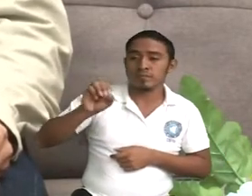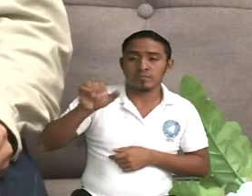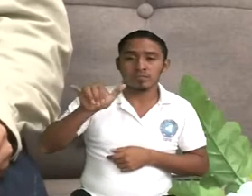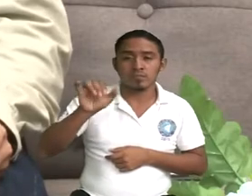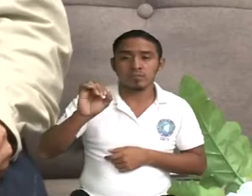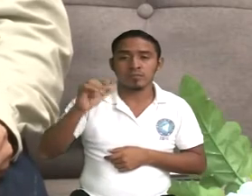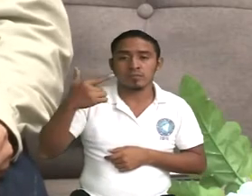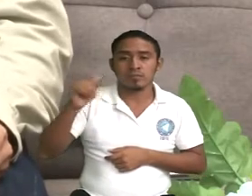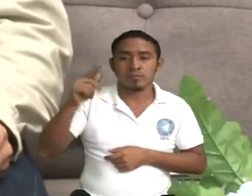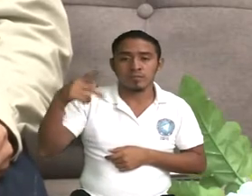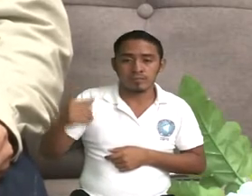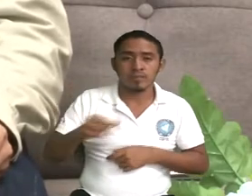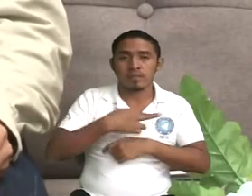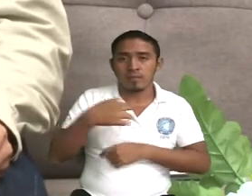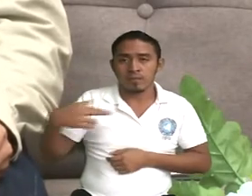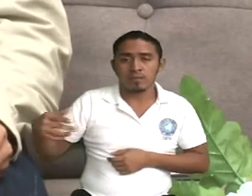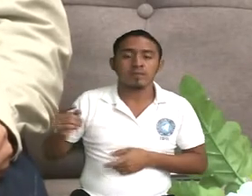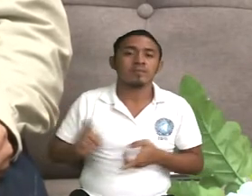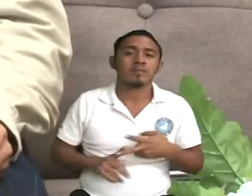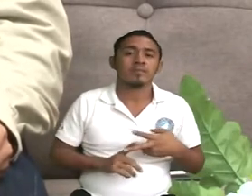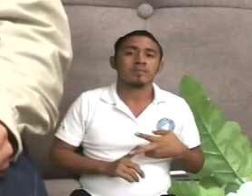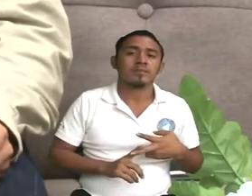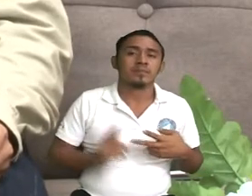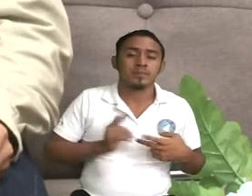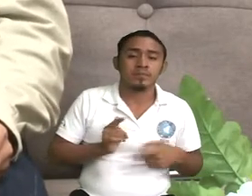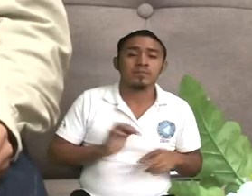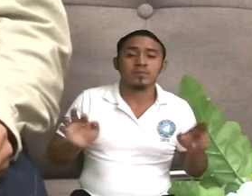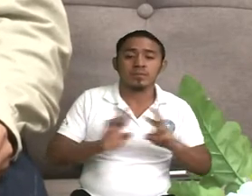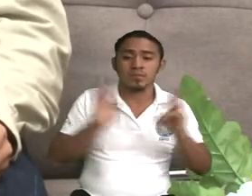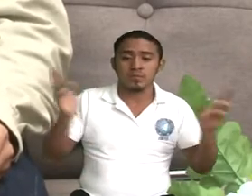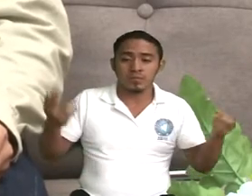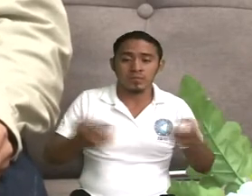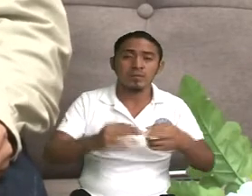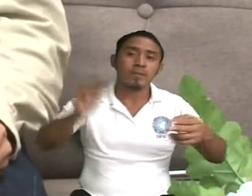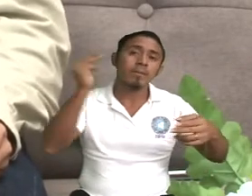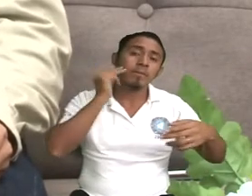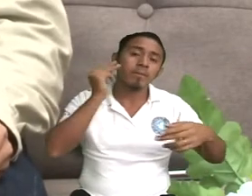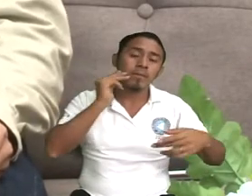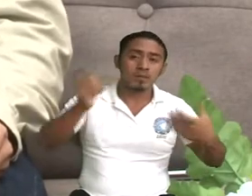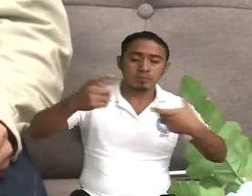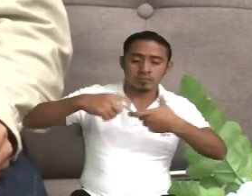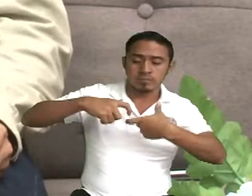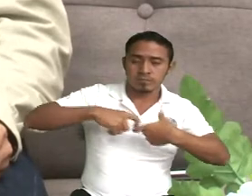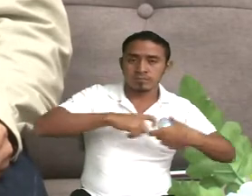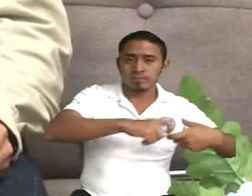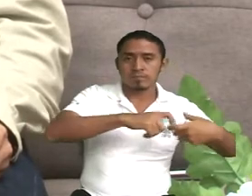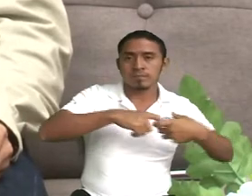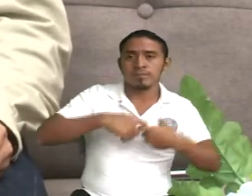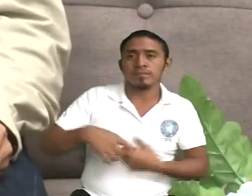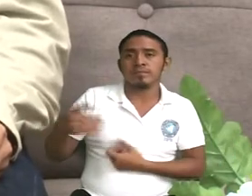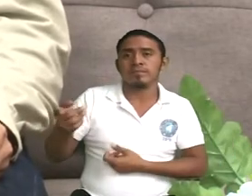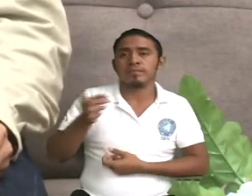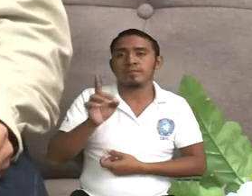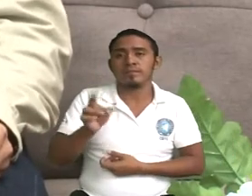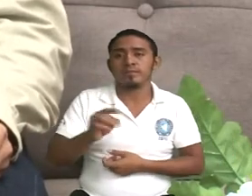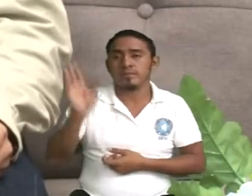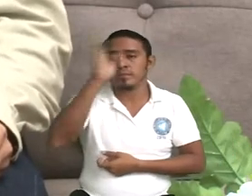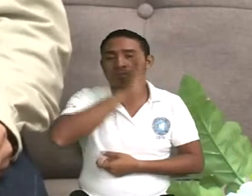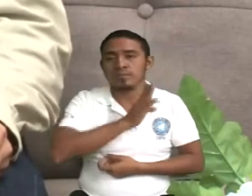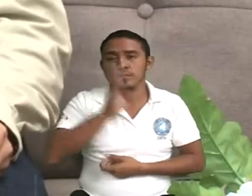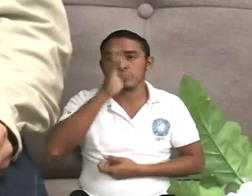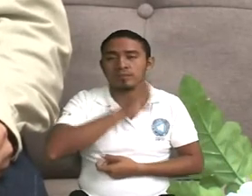Rivas, tenemos encuentro de mujeres, de madres cooperativistas en